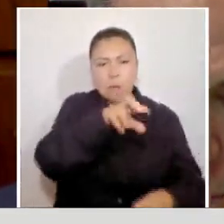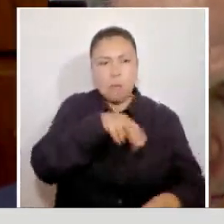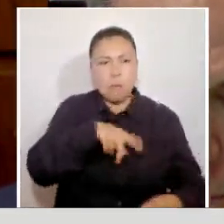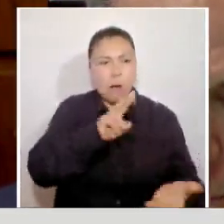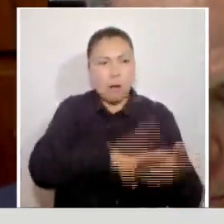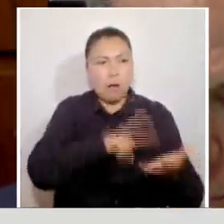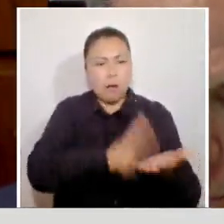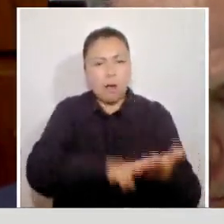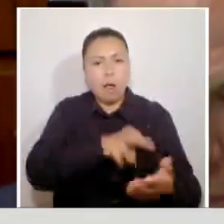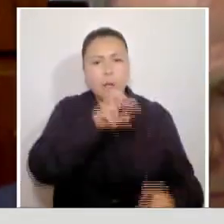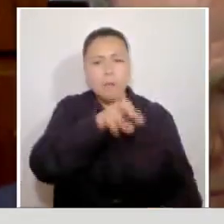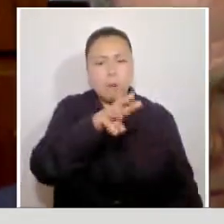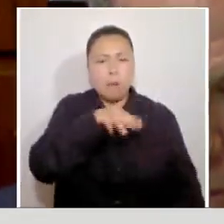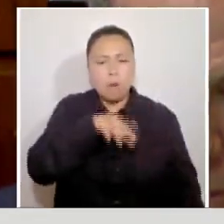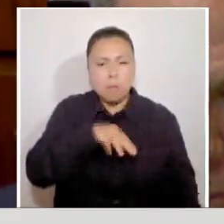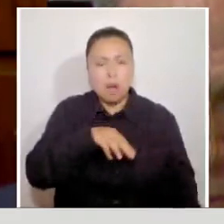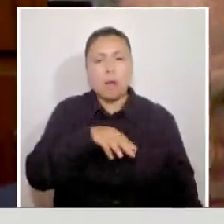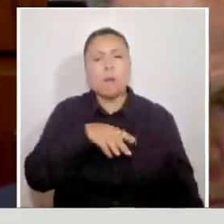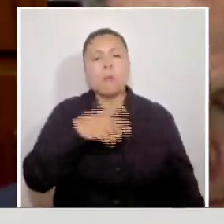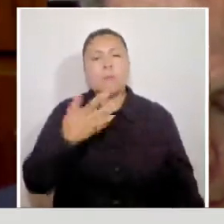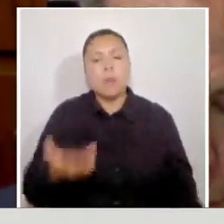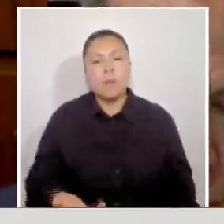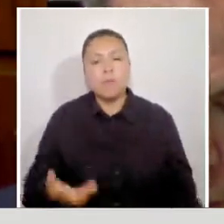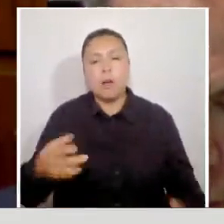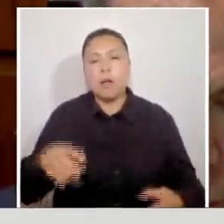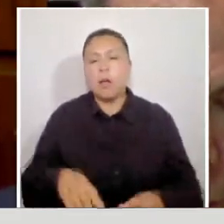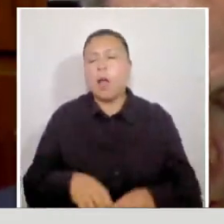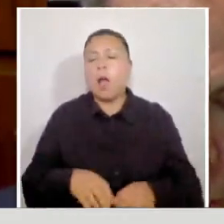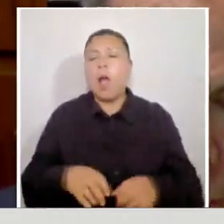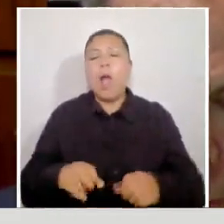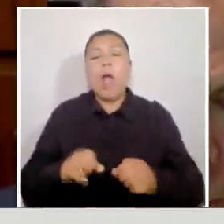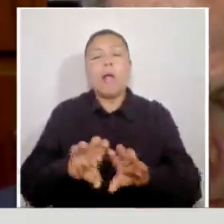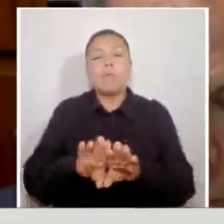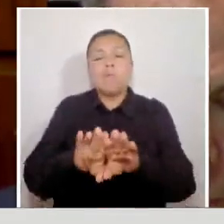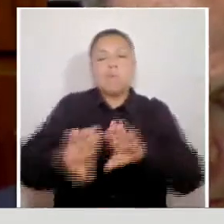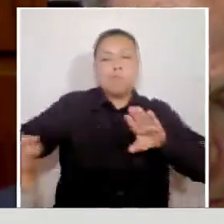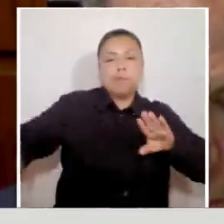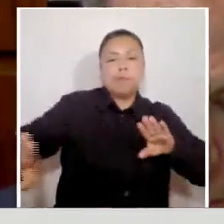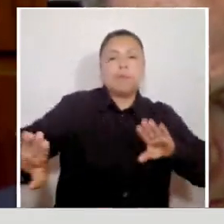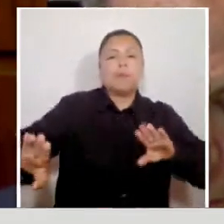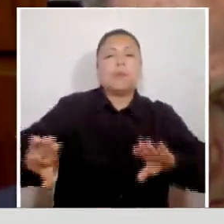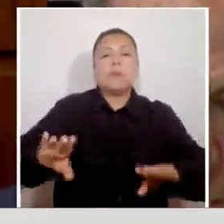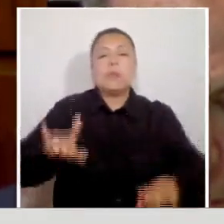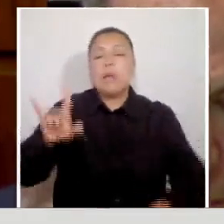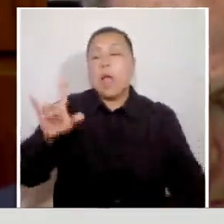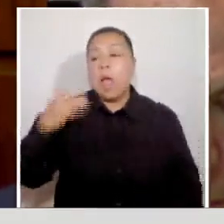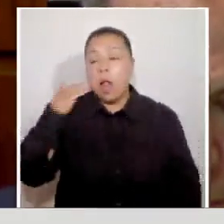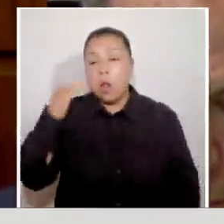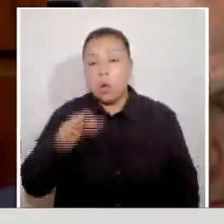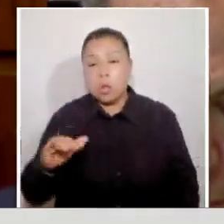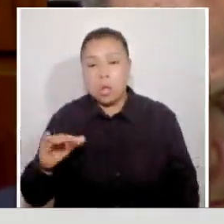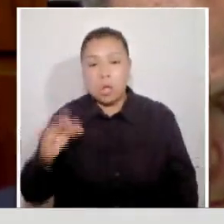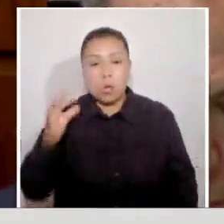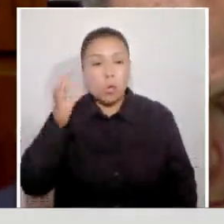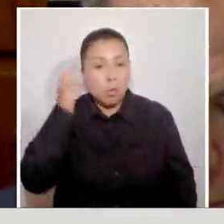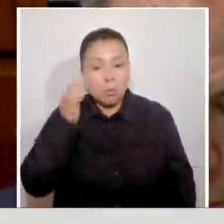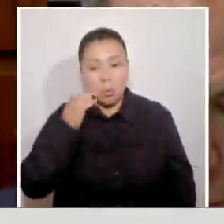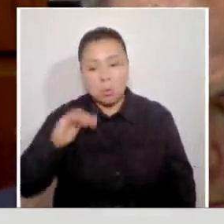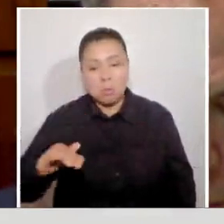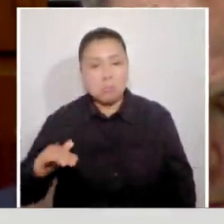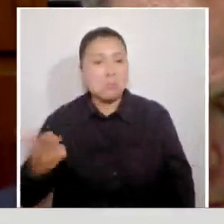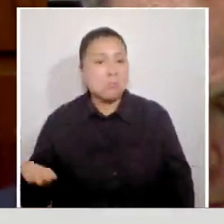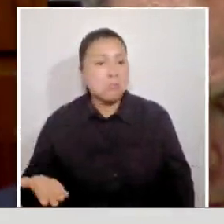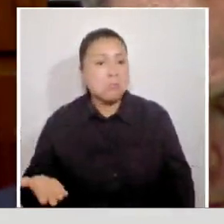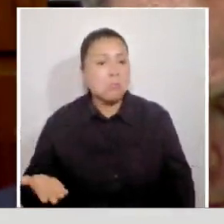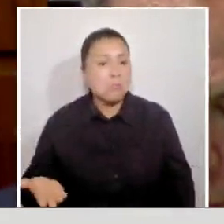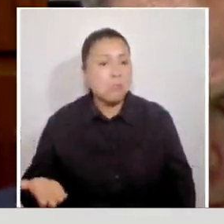padres y madres para destruir el vínculo crean realidades fias en los niños y